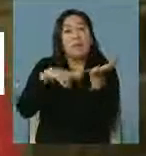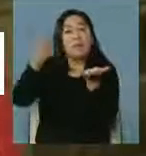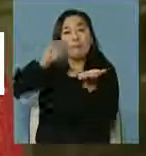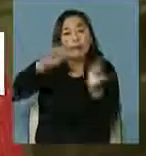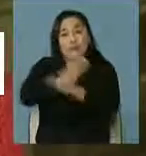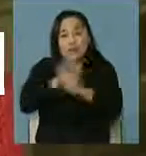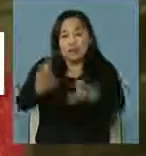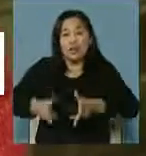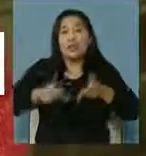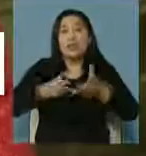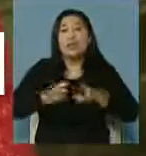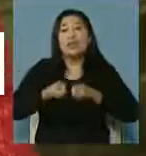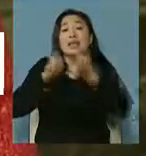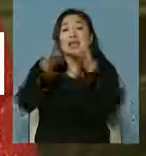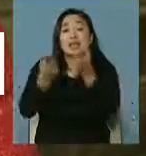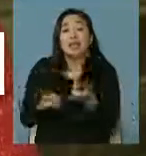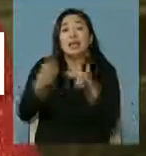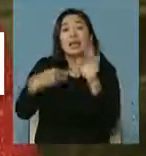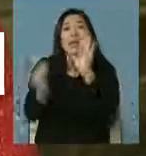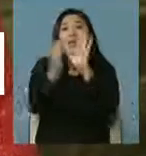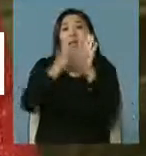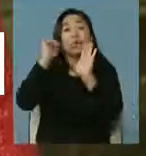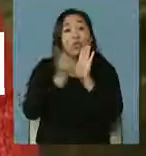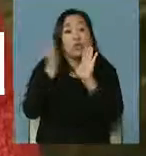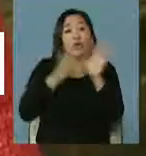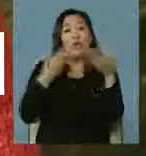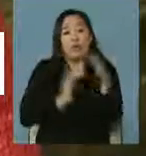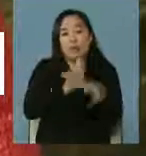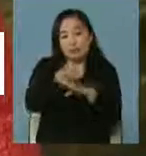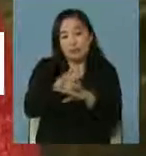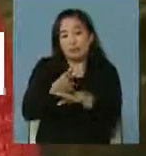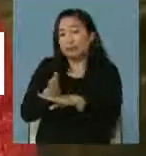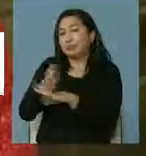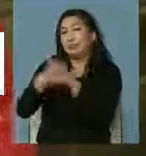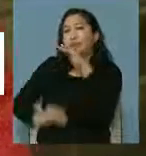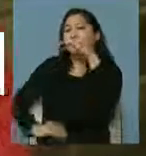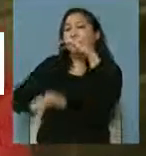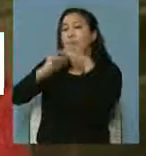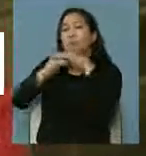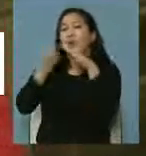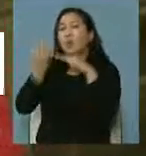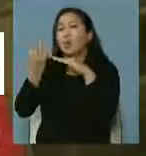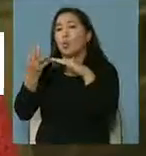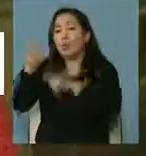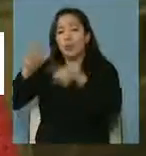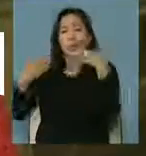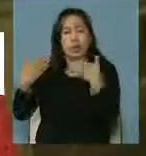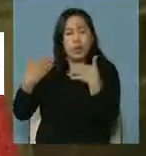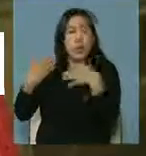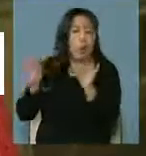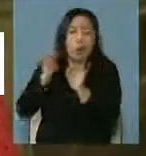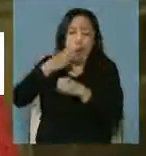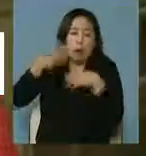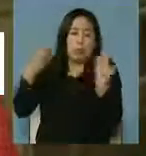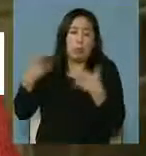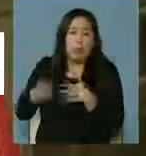información respecto de esto, que además deben estar inscriptos para poder acceder. ¿Hay un cupo para las materias que se tienen que inscribir o se